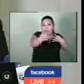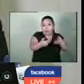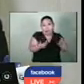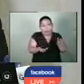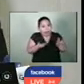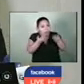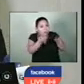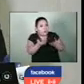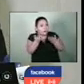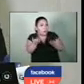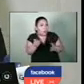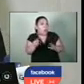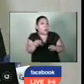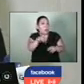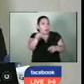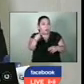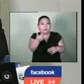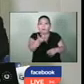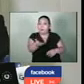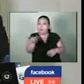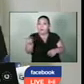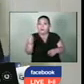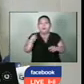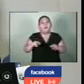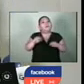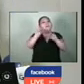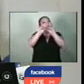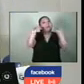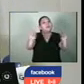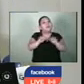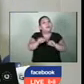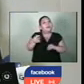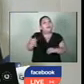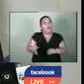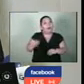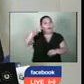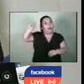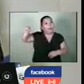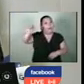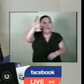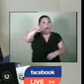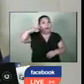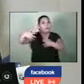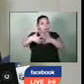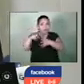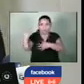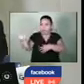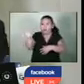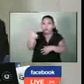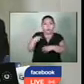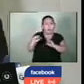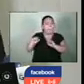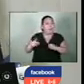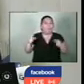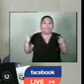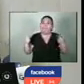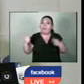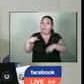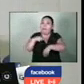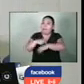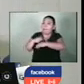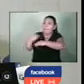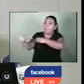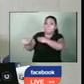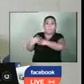tiene Bitcoin. Se van a apartar los beneficios que tienen nuestros hermanos en Estados Unidos de, en tiempo real, que